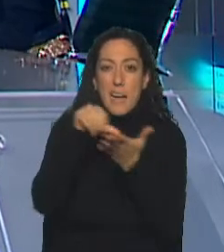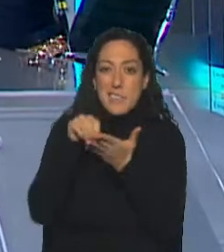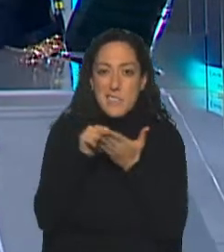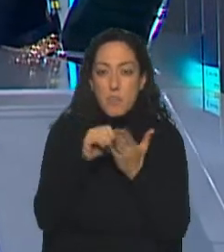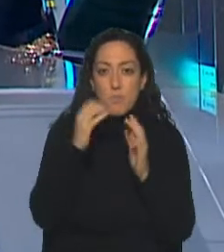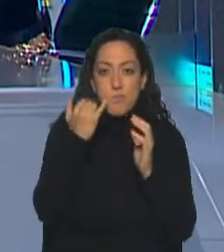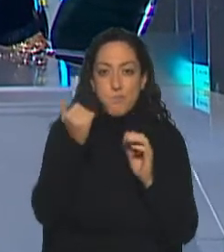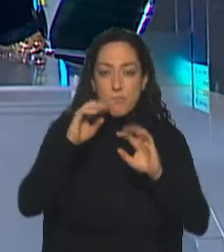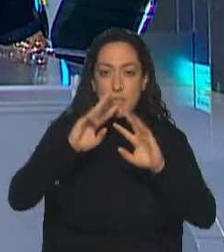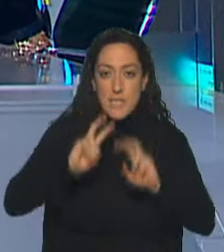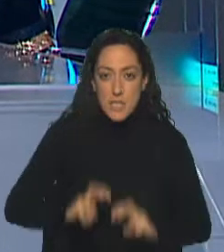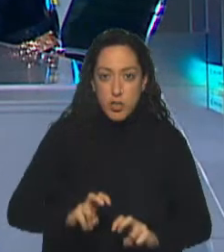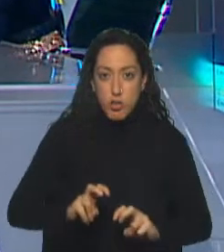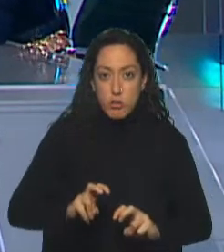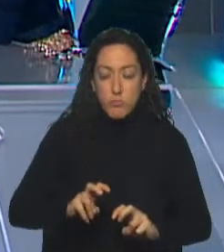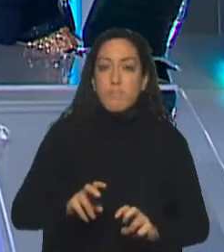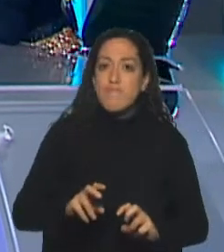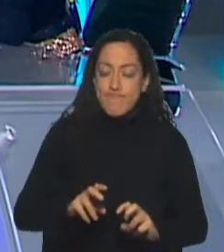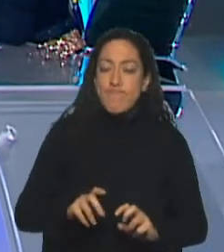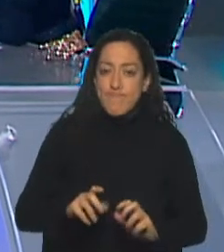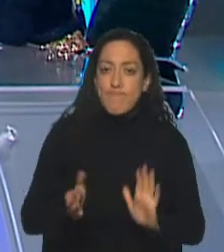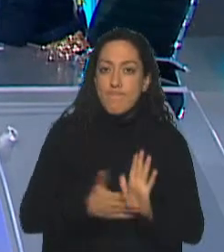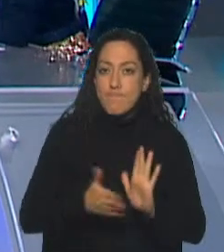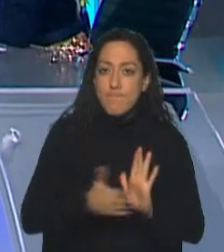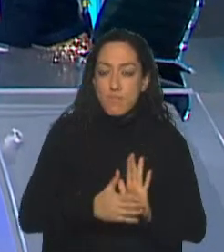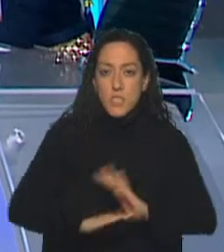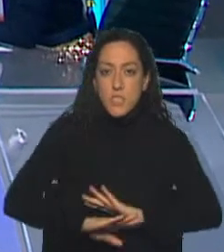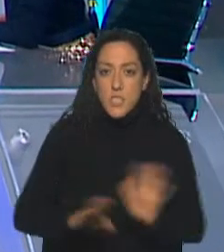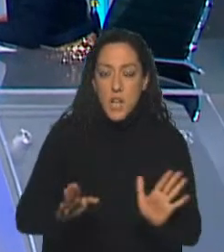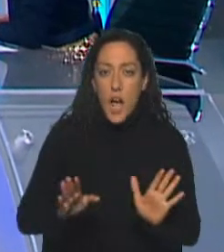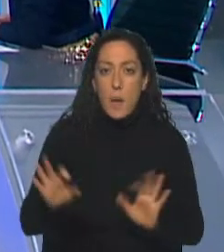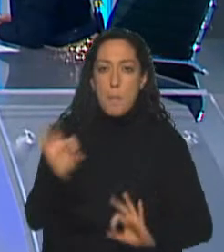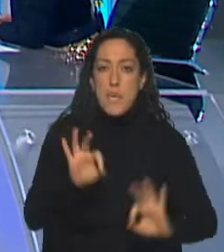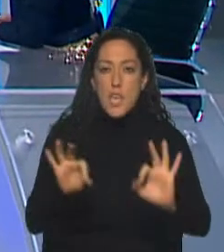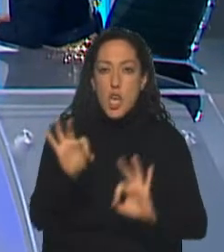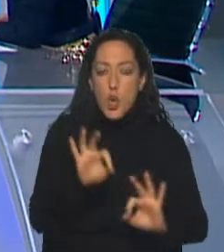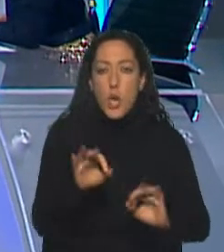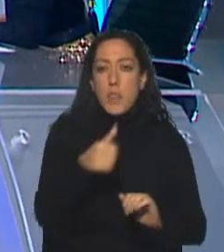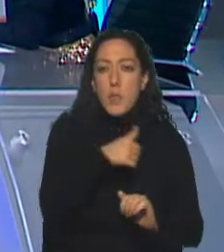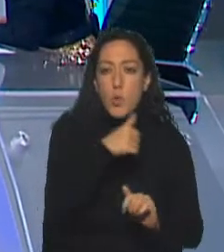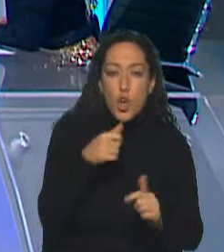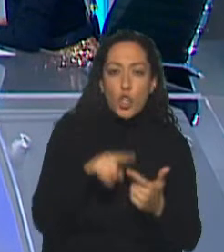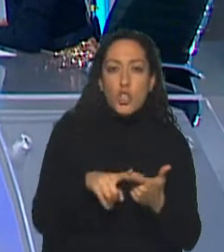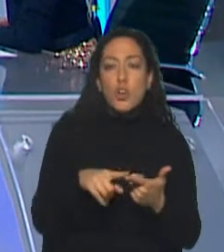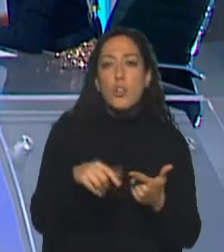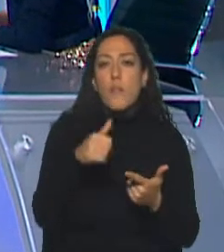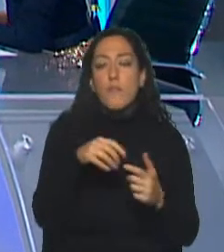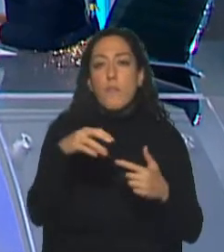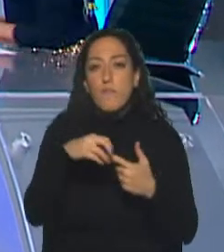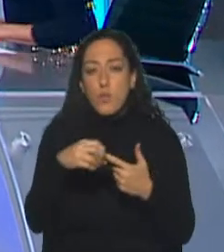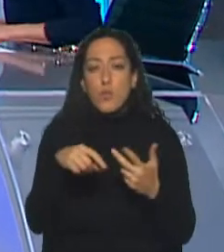que mostró que había resistencia a los antimicrobianos antibióticos antifúngicos